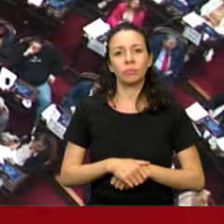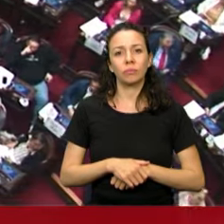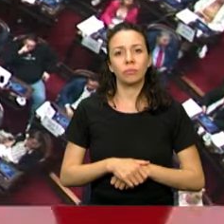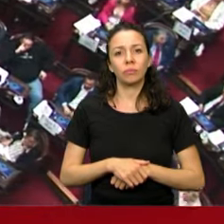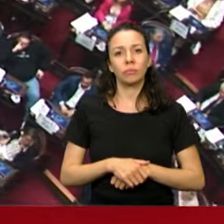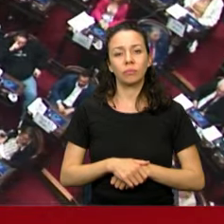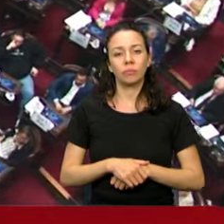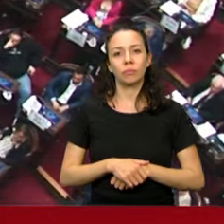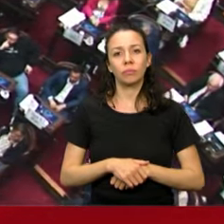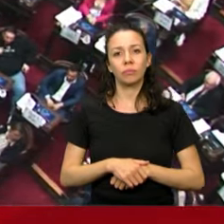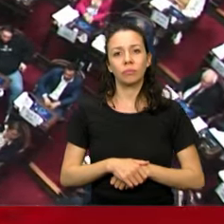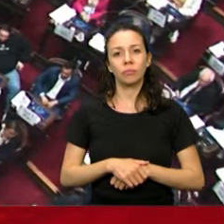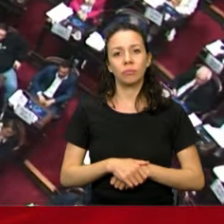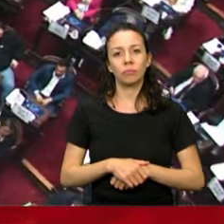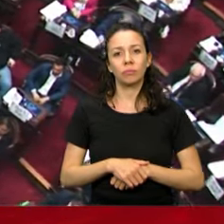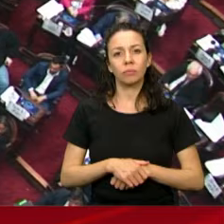vos